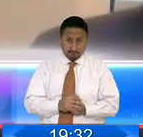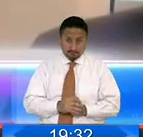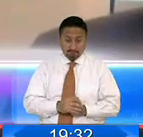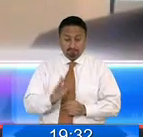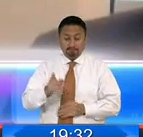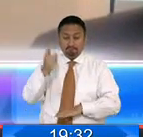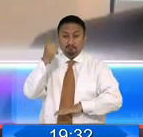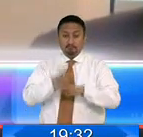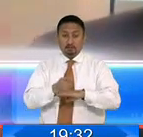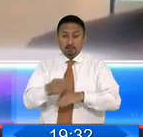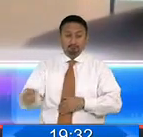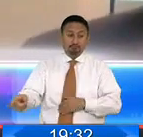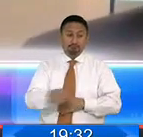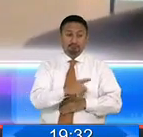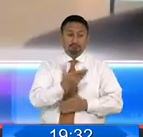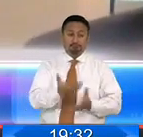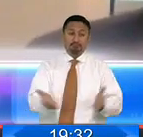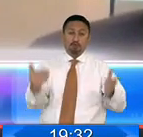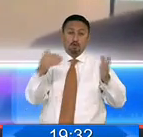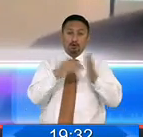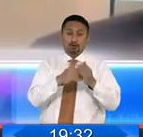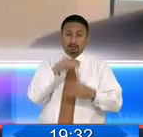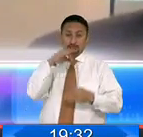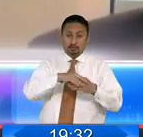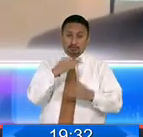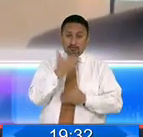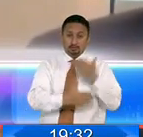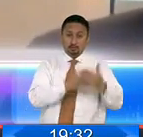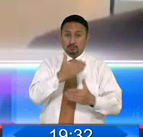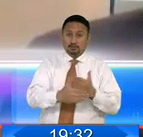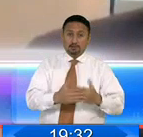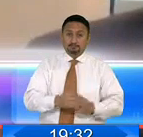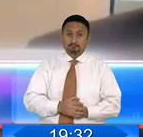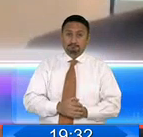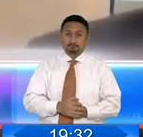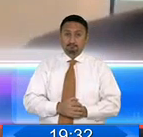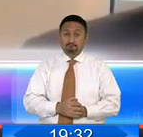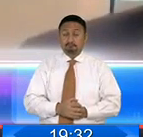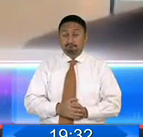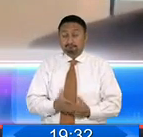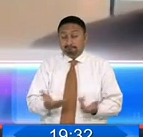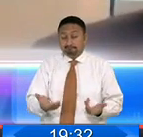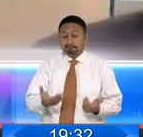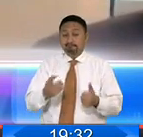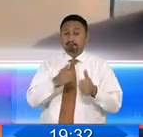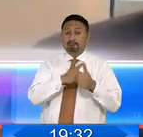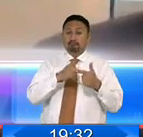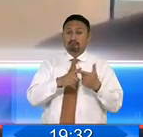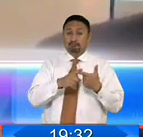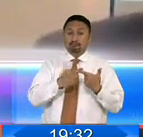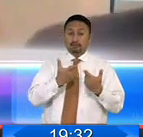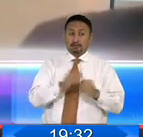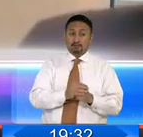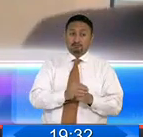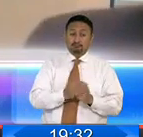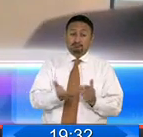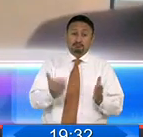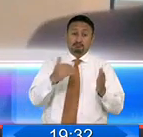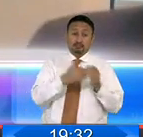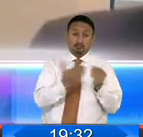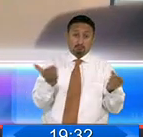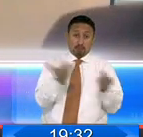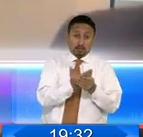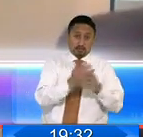ordenar un reprocesamiento reprocesamiento que puede ser de dos tipos de procesamiento de